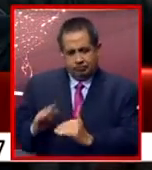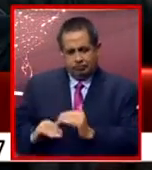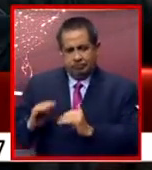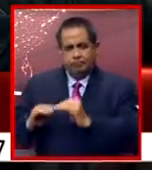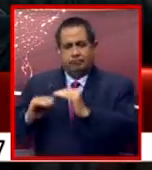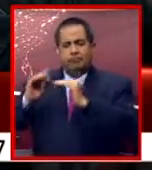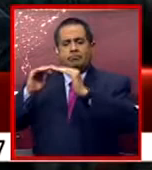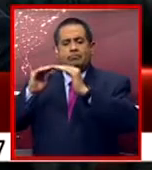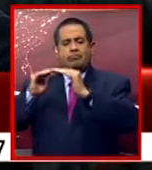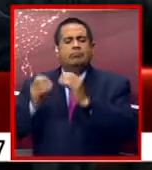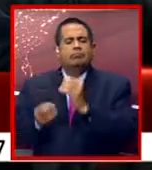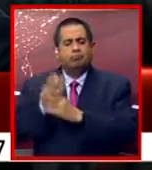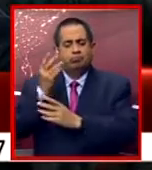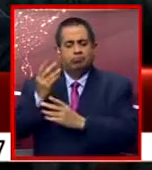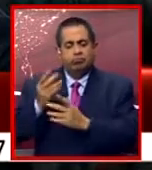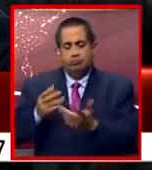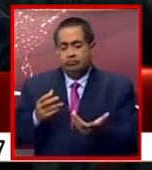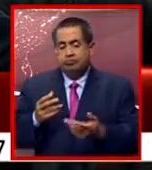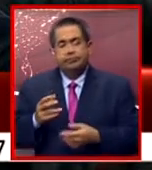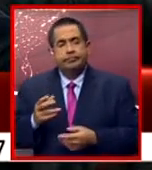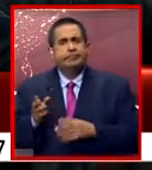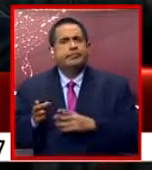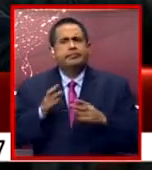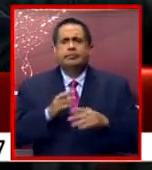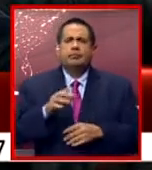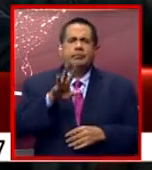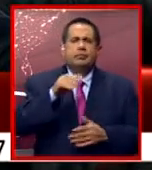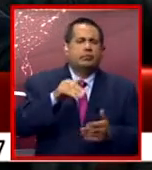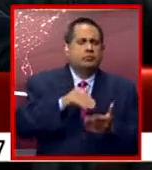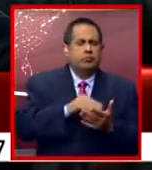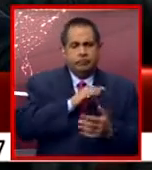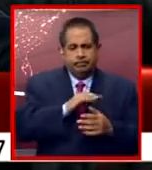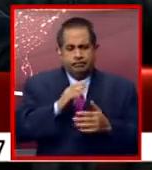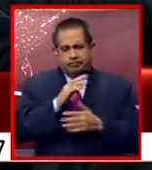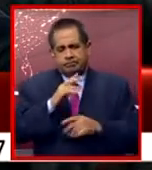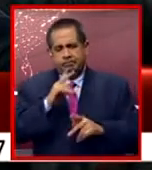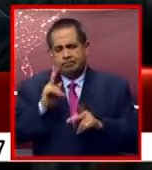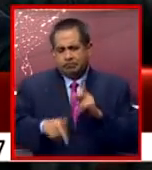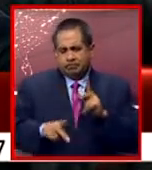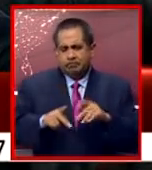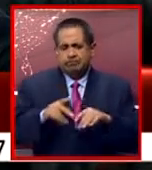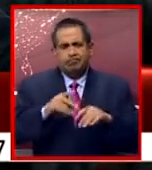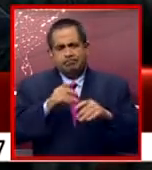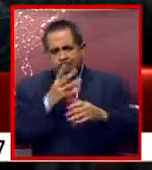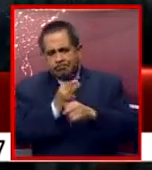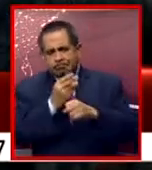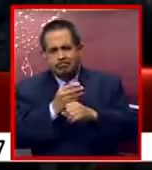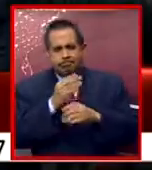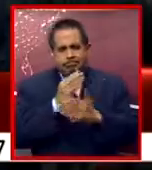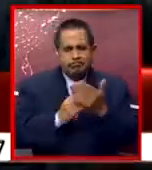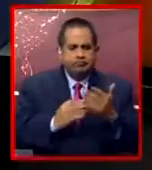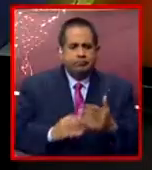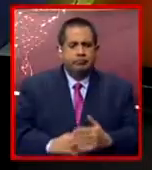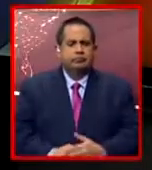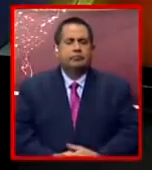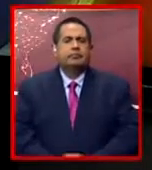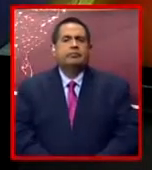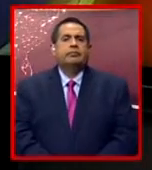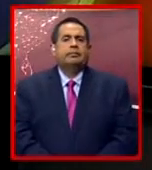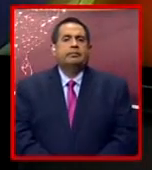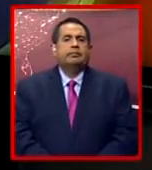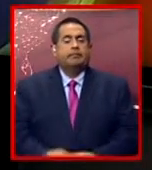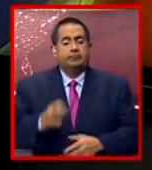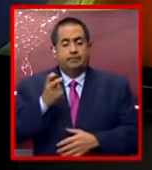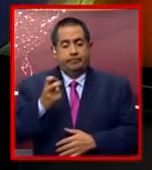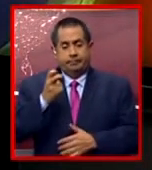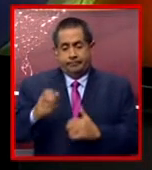manera total y cerca un poco menos de 5,000 que van a requerir una reconstrucción parcial. Y de esta